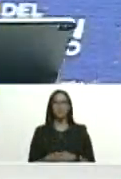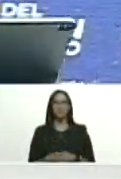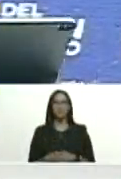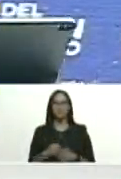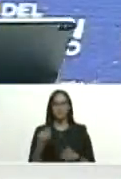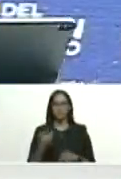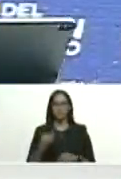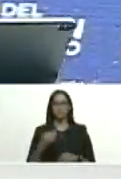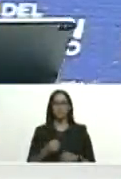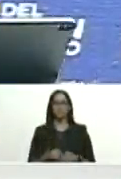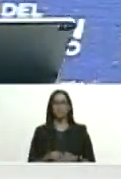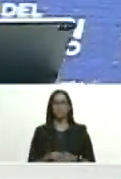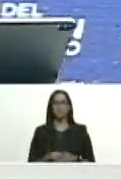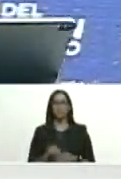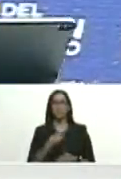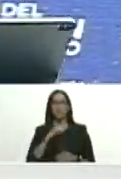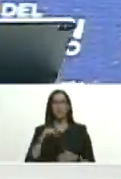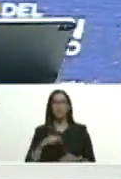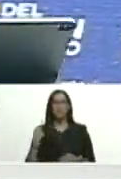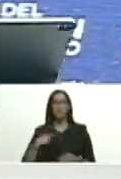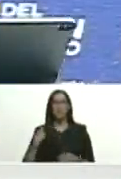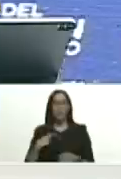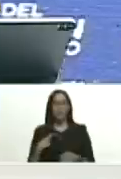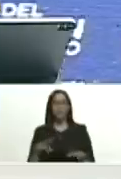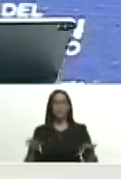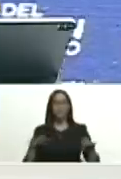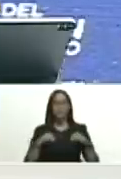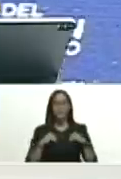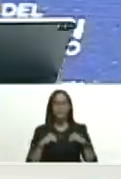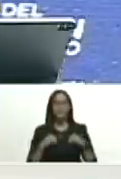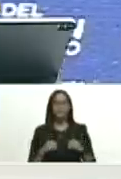Correcto. Y nosotros tenemos que reconocernos